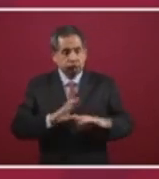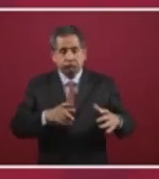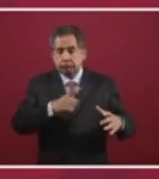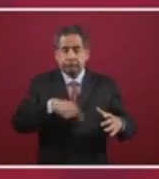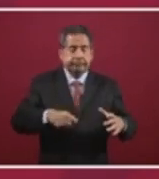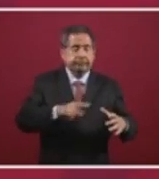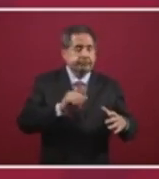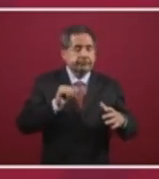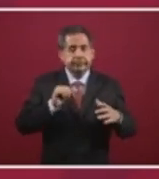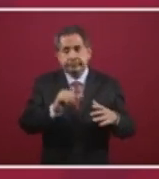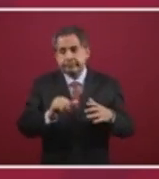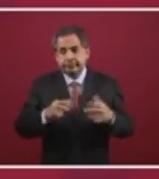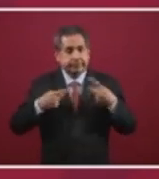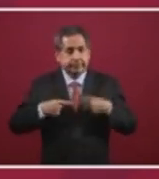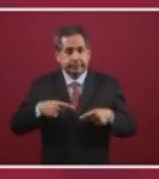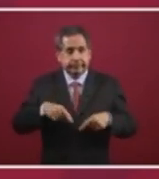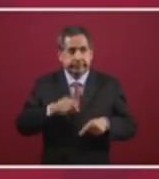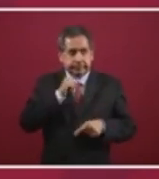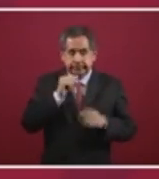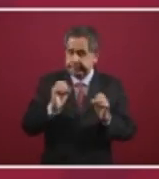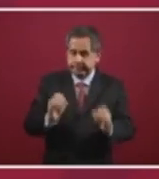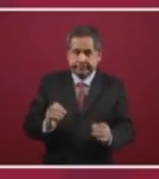a los ciudadanos.